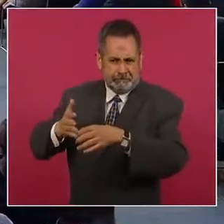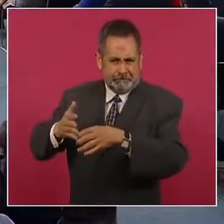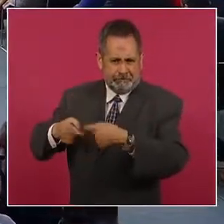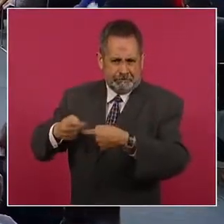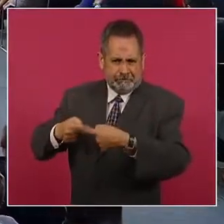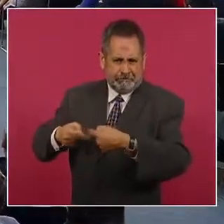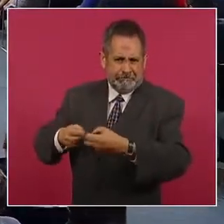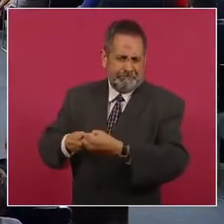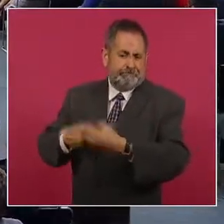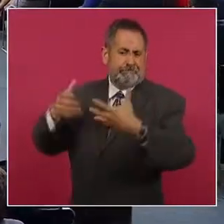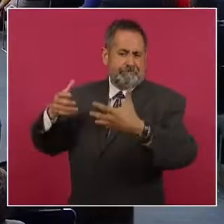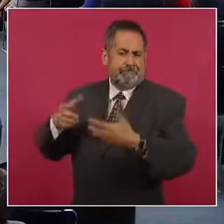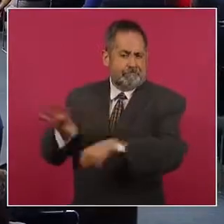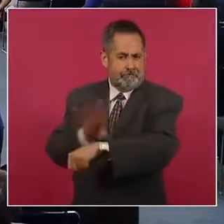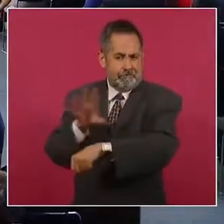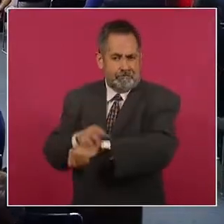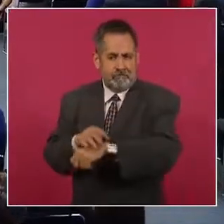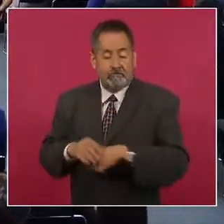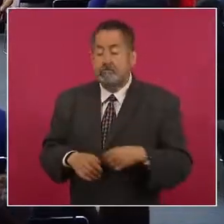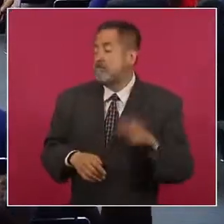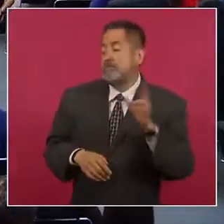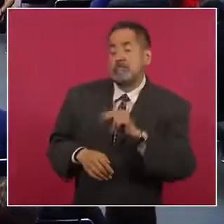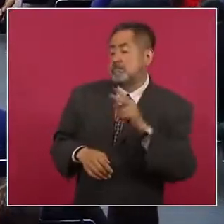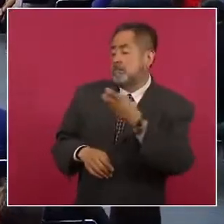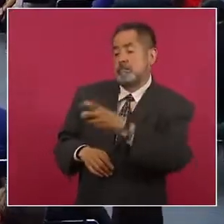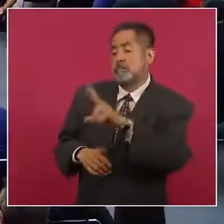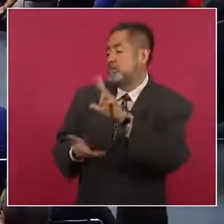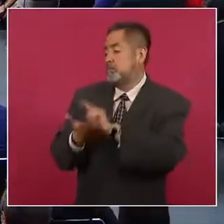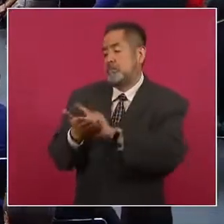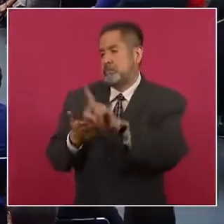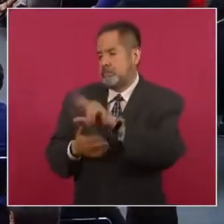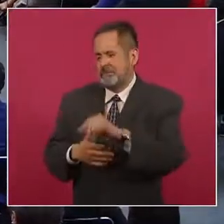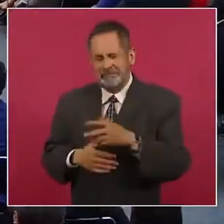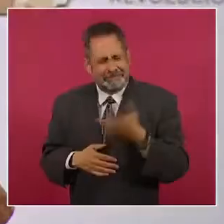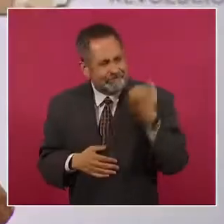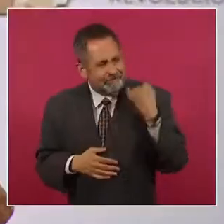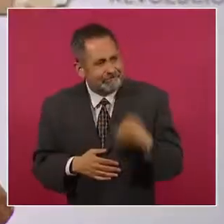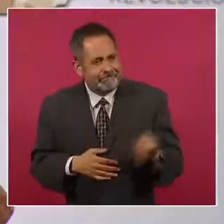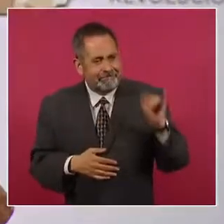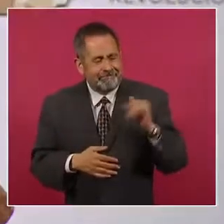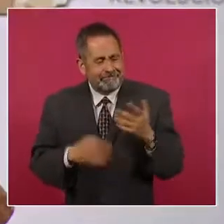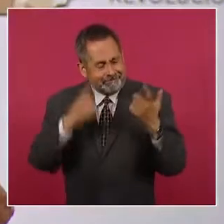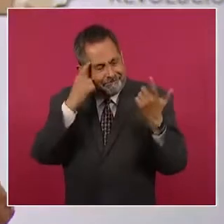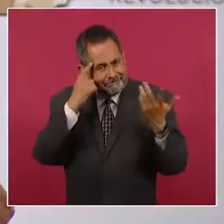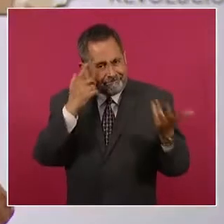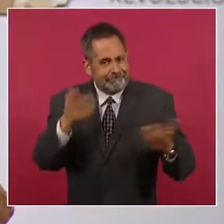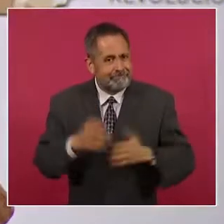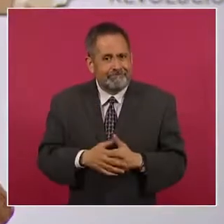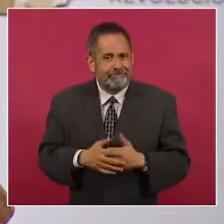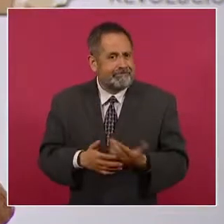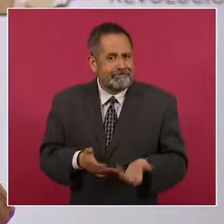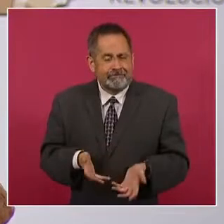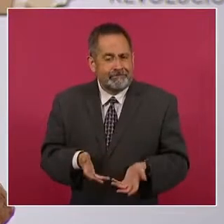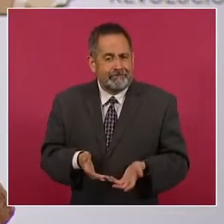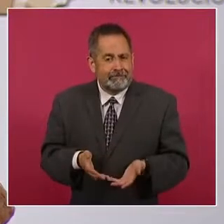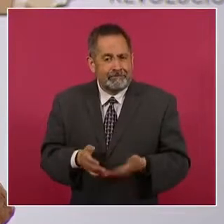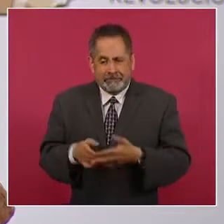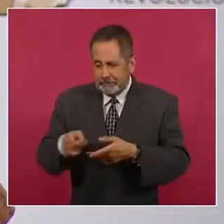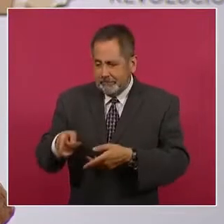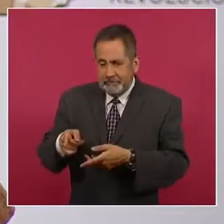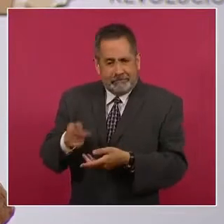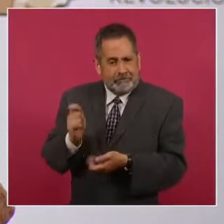Imagínense el absurdo, la desproporción de no considerar energía